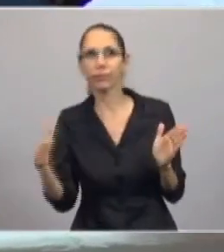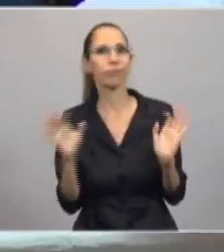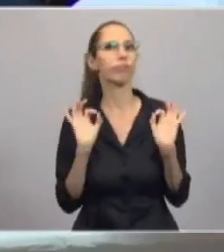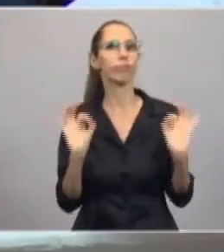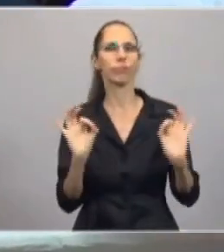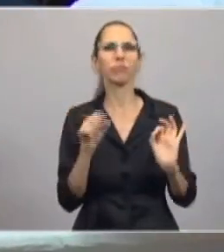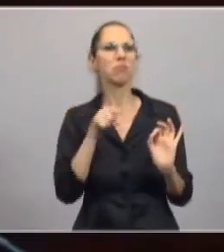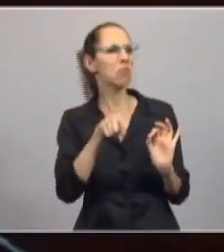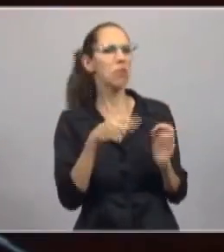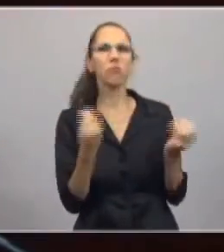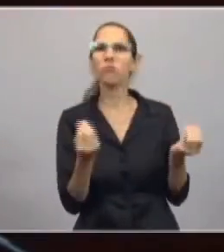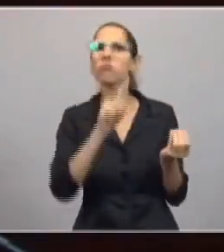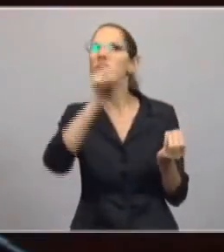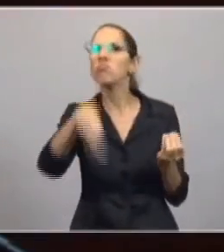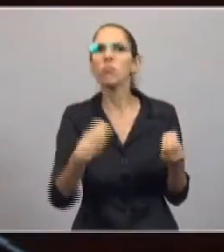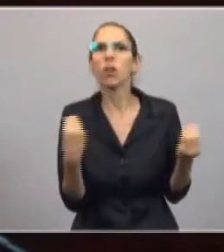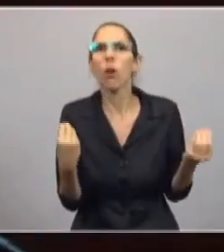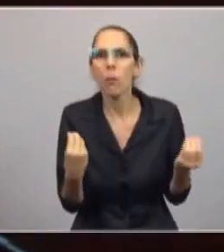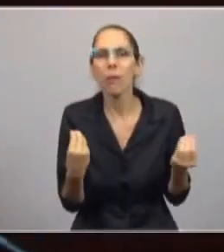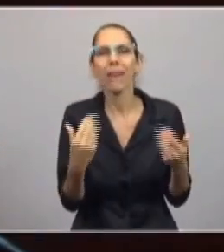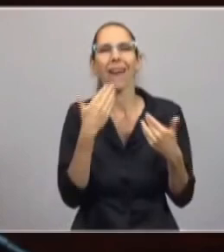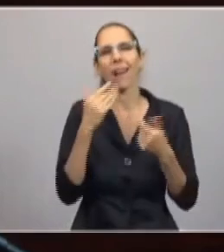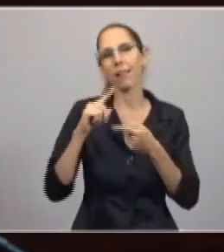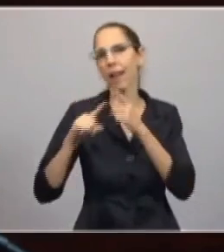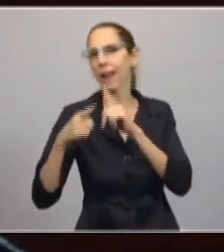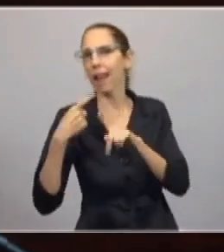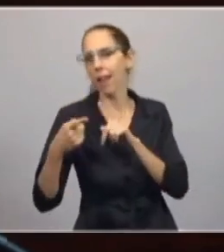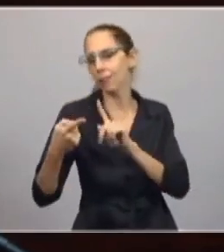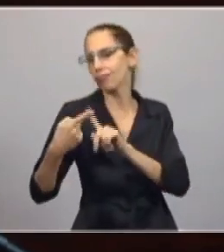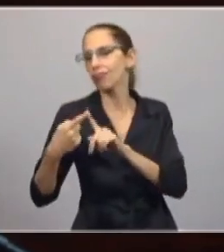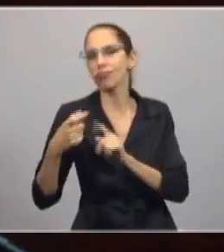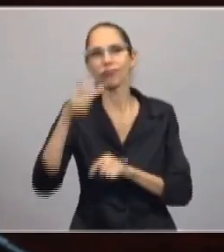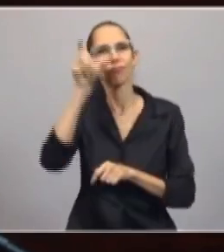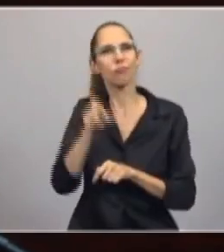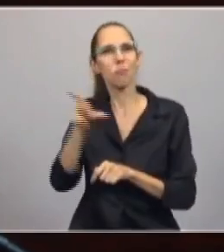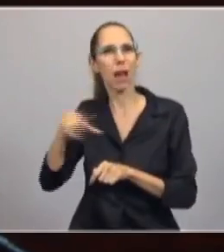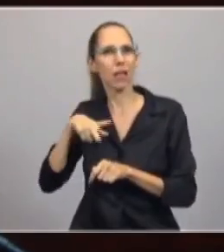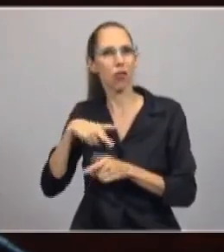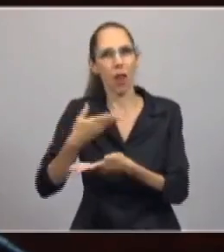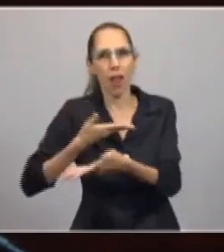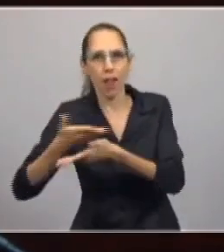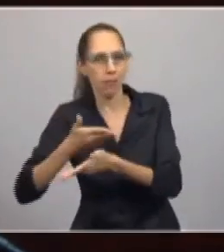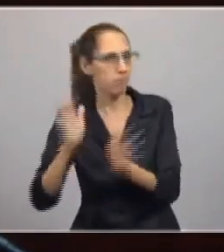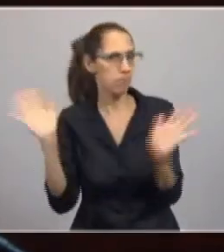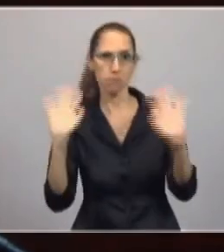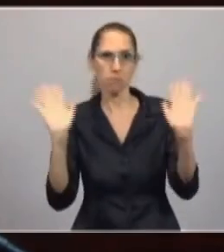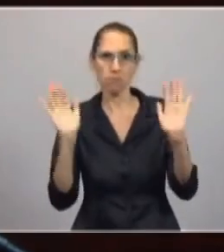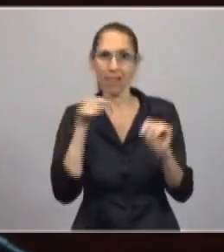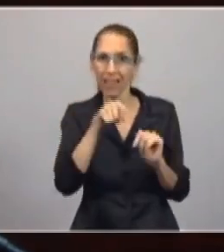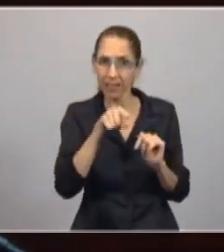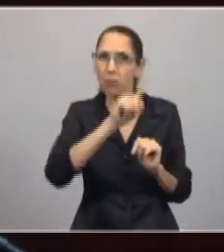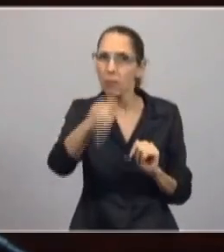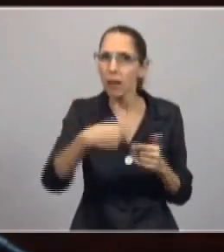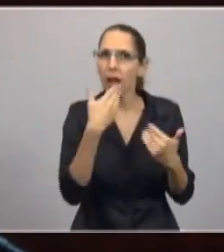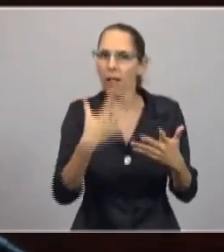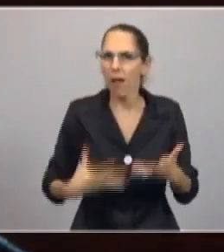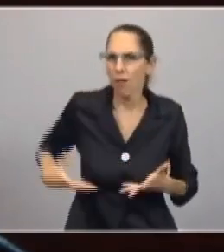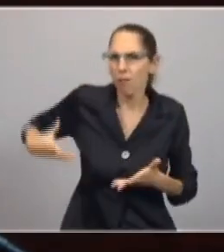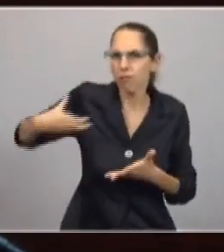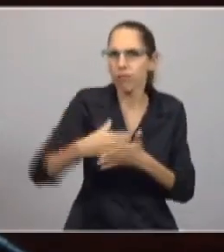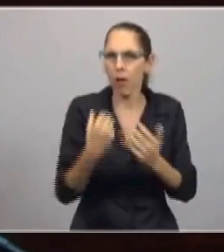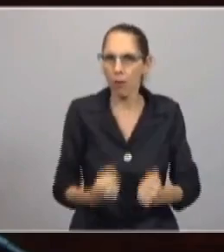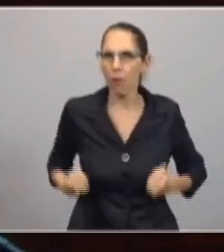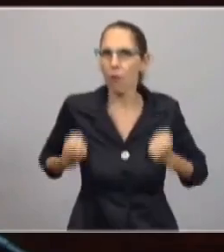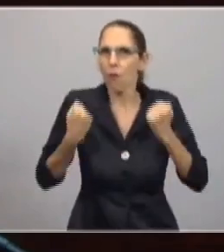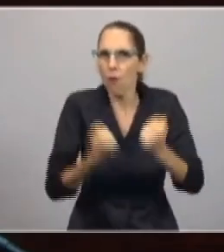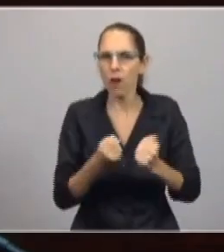es producto de vínculos personales entre los dirigentes, sino de una enorme inversión que ha hecho la provincia y